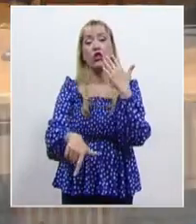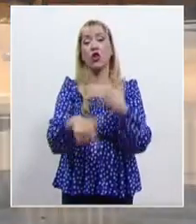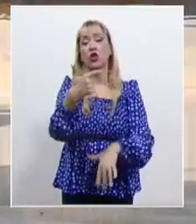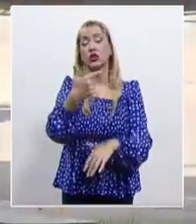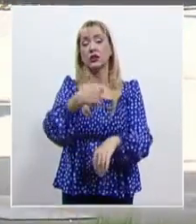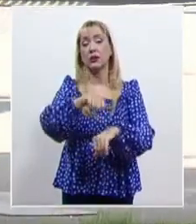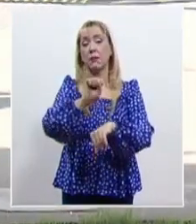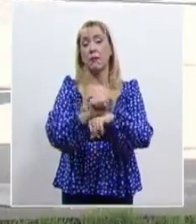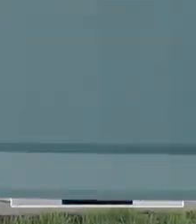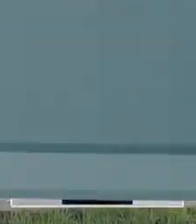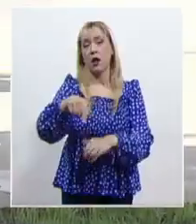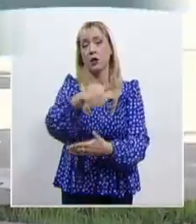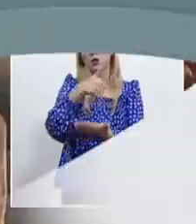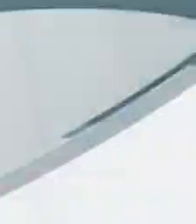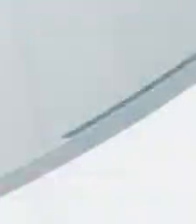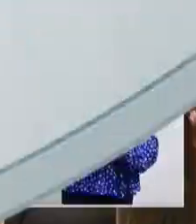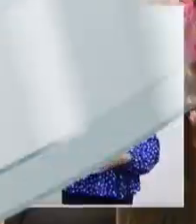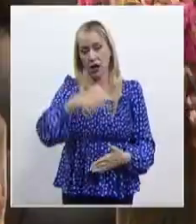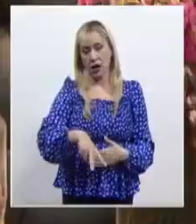país.